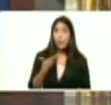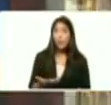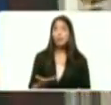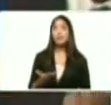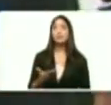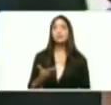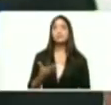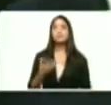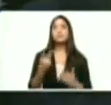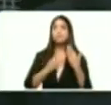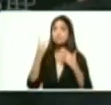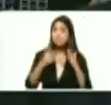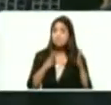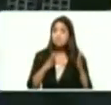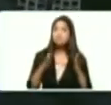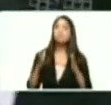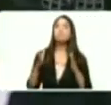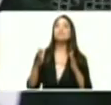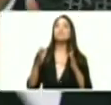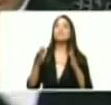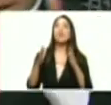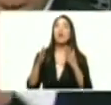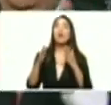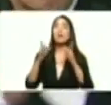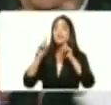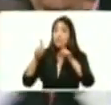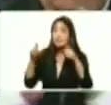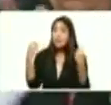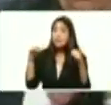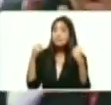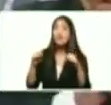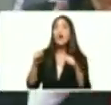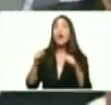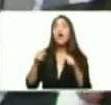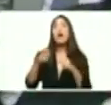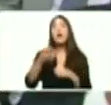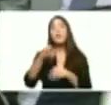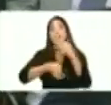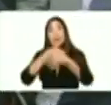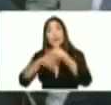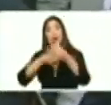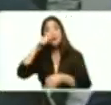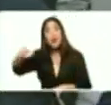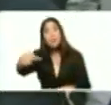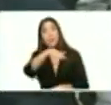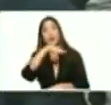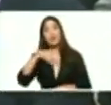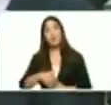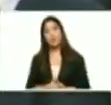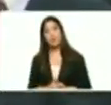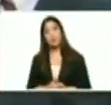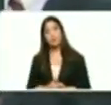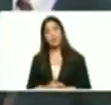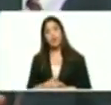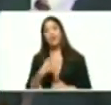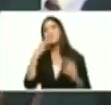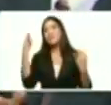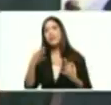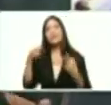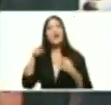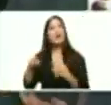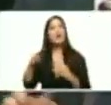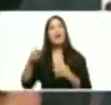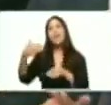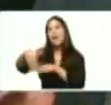pedagogía, de carácter popular, las verdades al pueblo, llevar la verdad, al barrio, a la